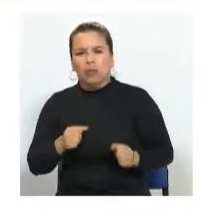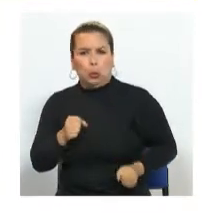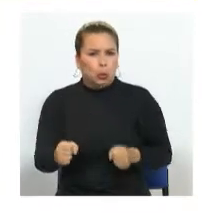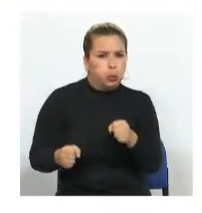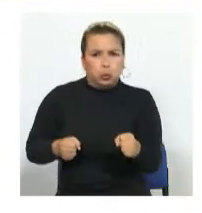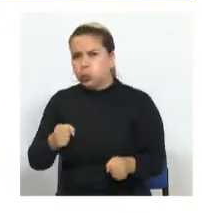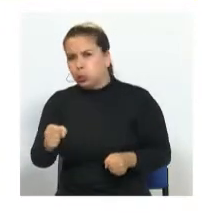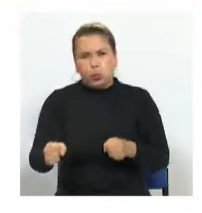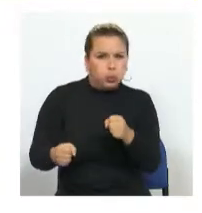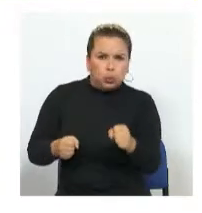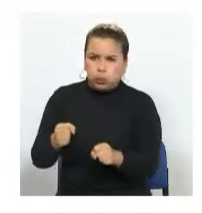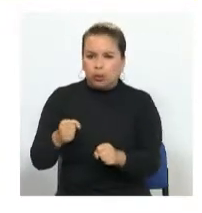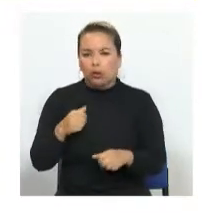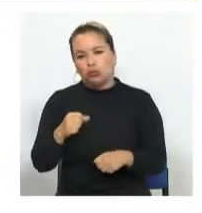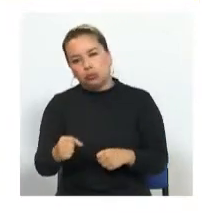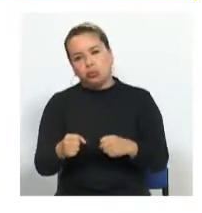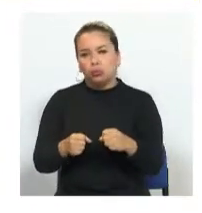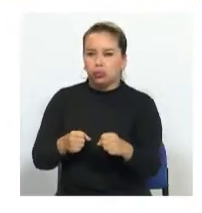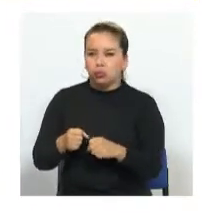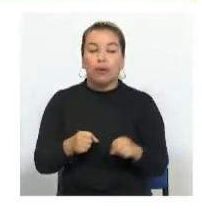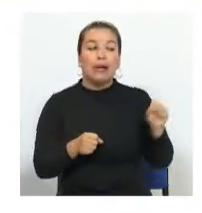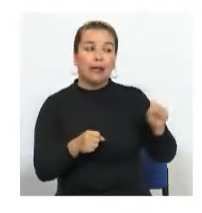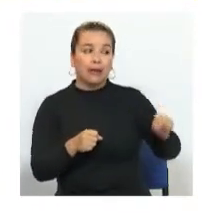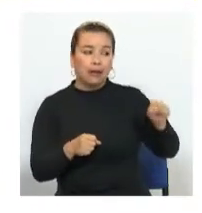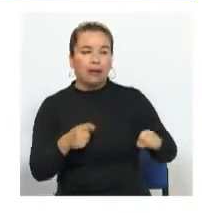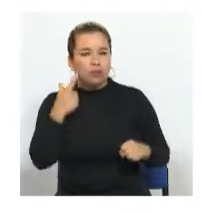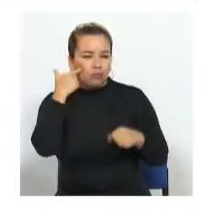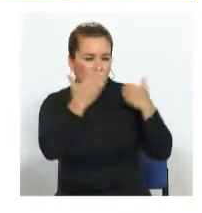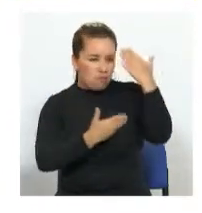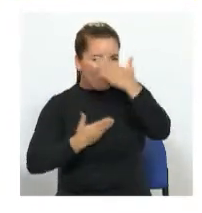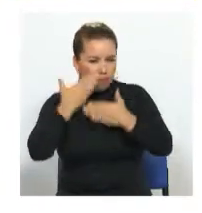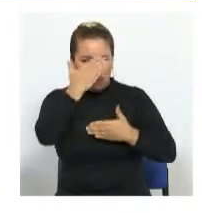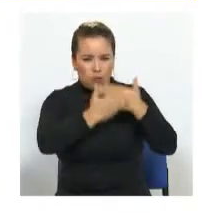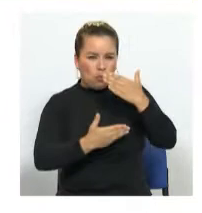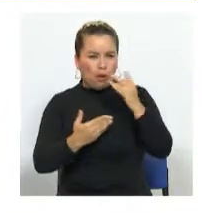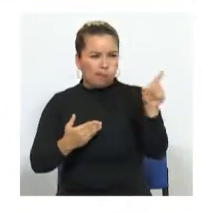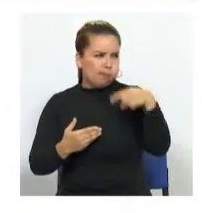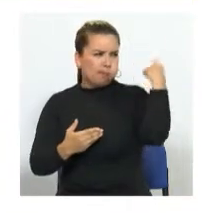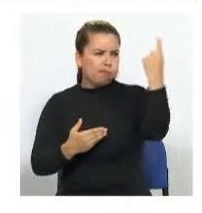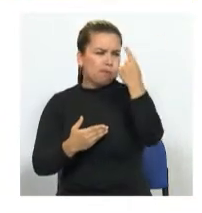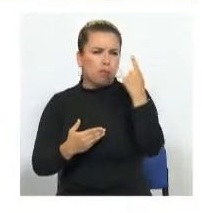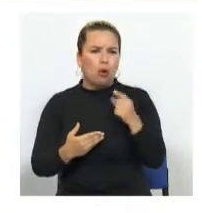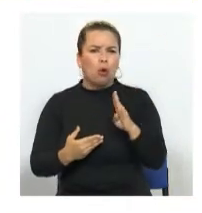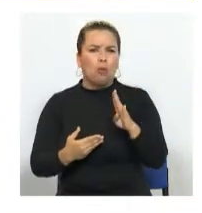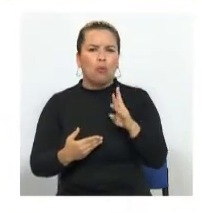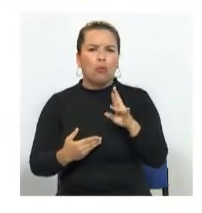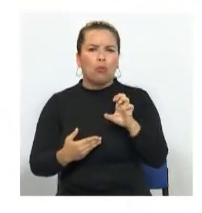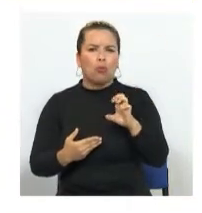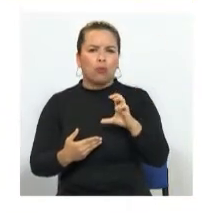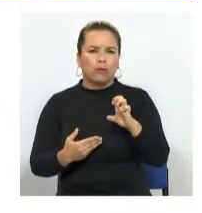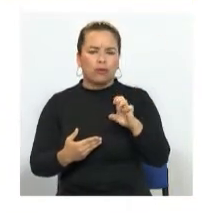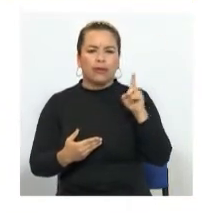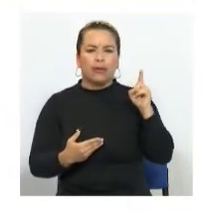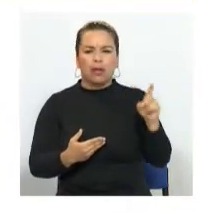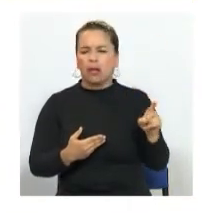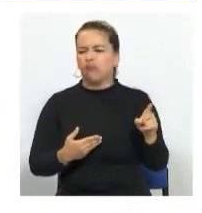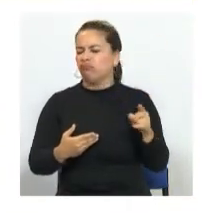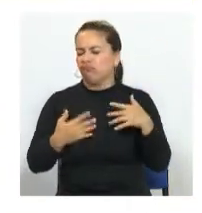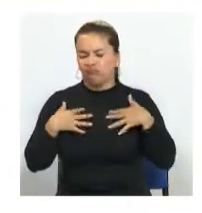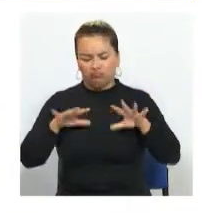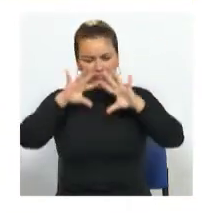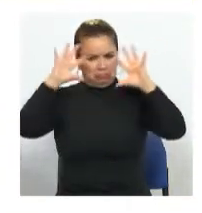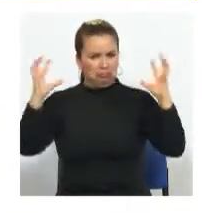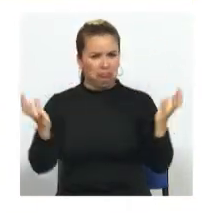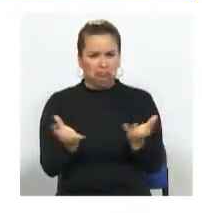que se denomina un protocolo de Bruce, es un protocolo mundialmente aceptado. El paciente en cualquier parte del mundo se le va a realizar